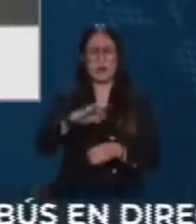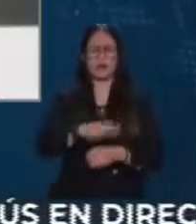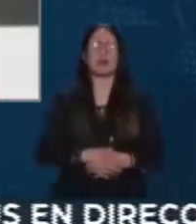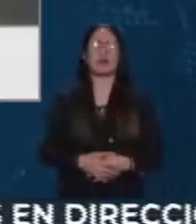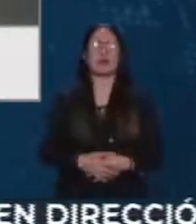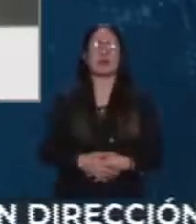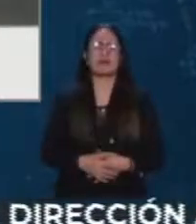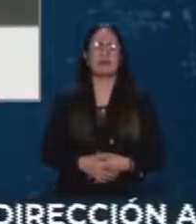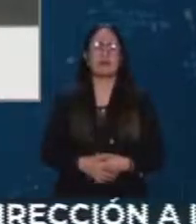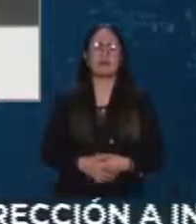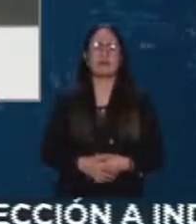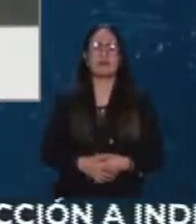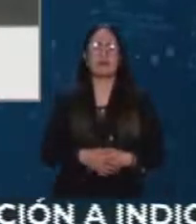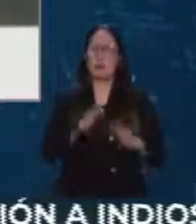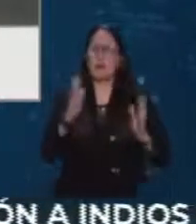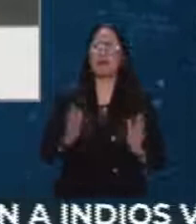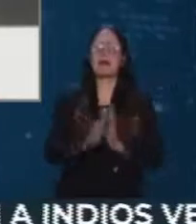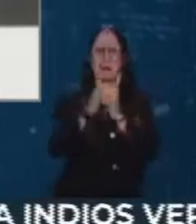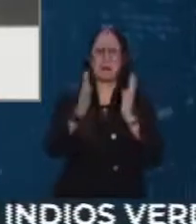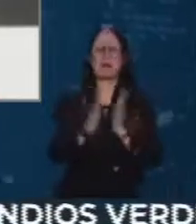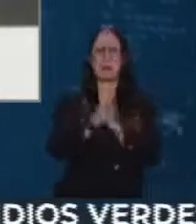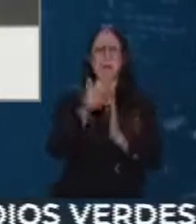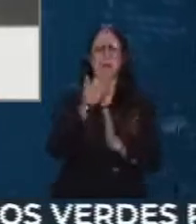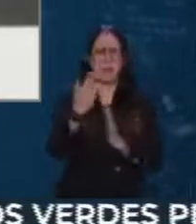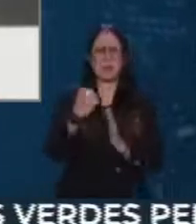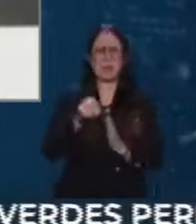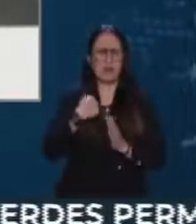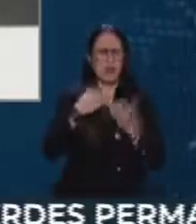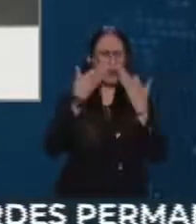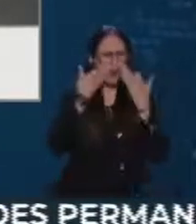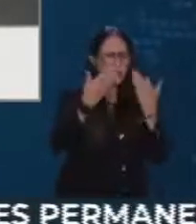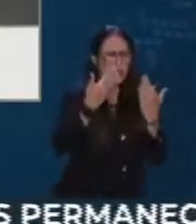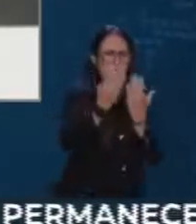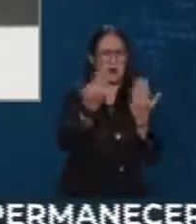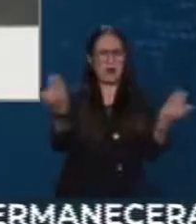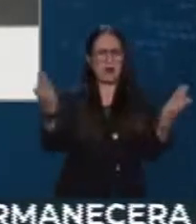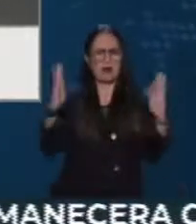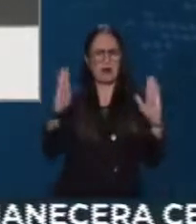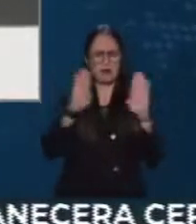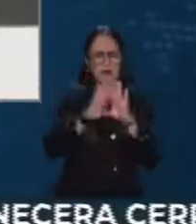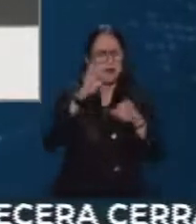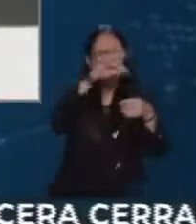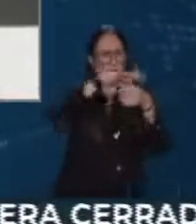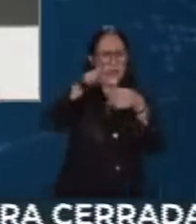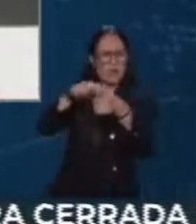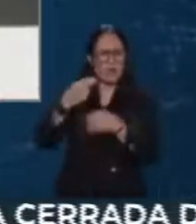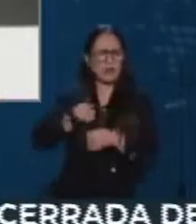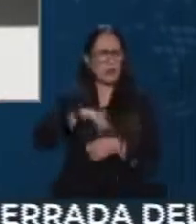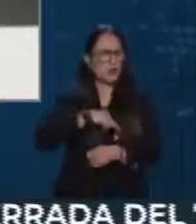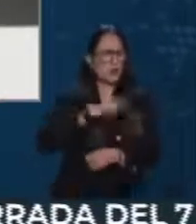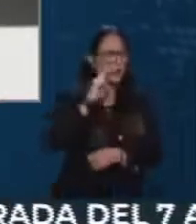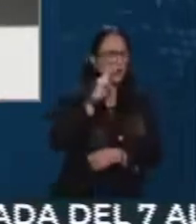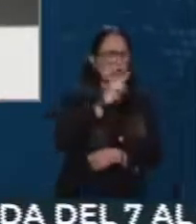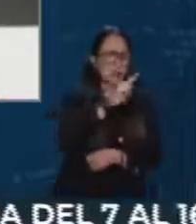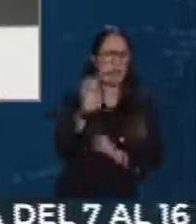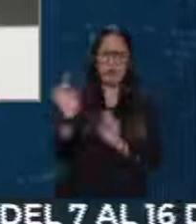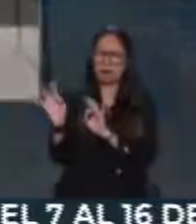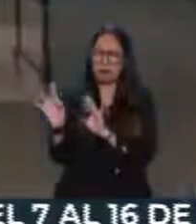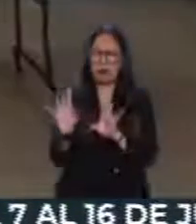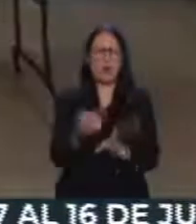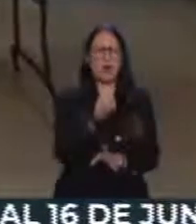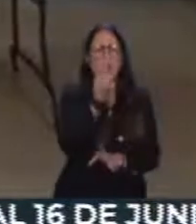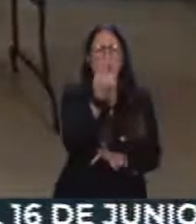les tocara votar. La participación fue muy buena en las casillas que pudimos observar o el recorrido que dimos. Algún incidente en una